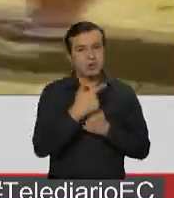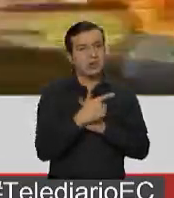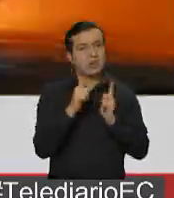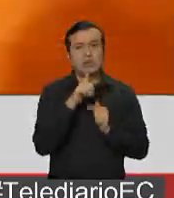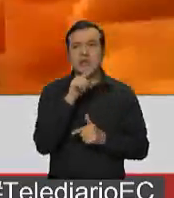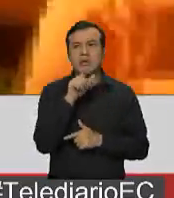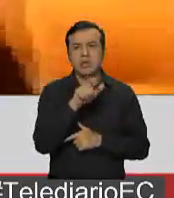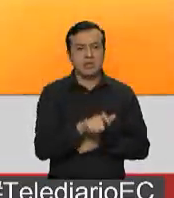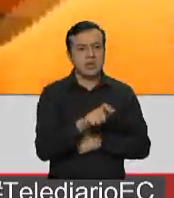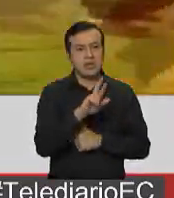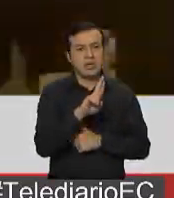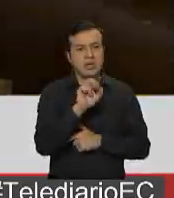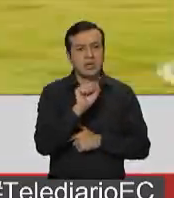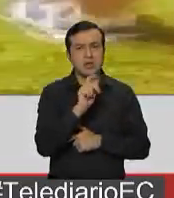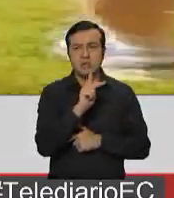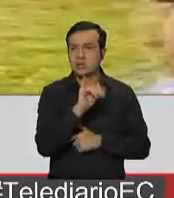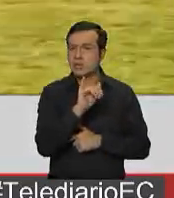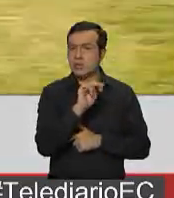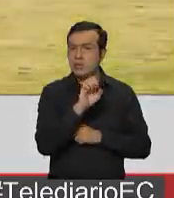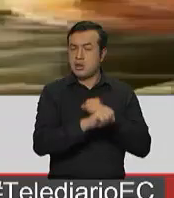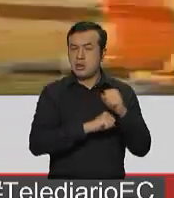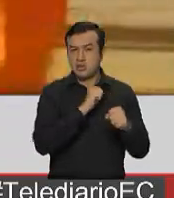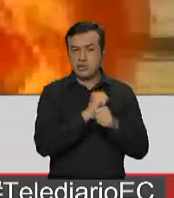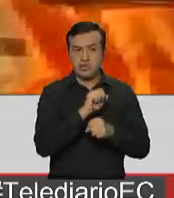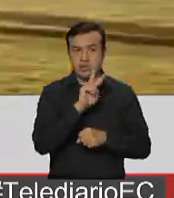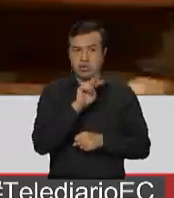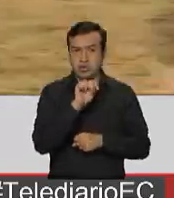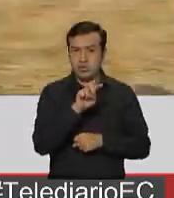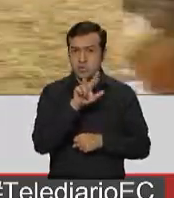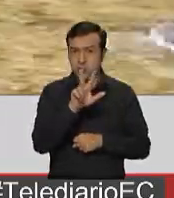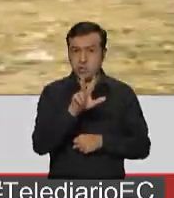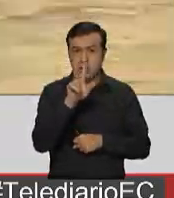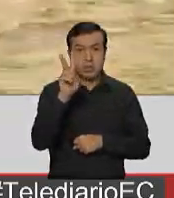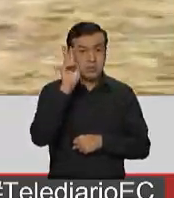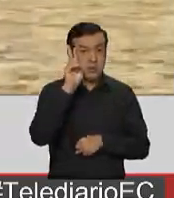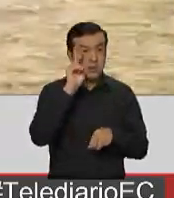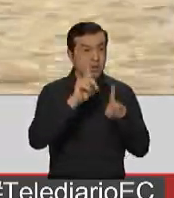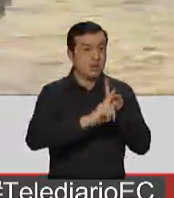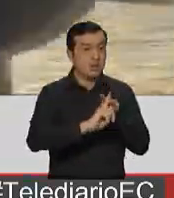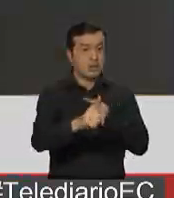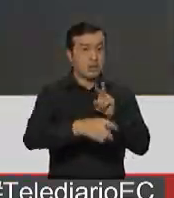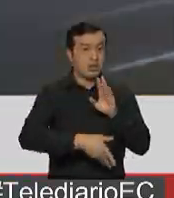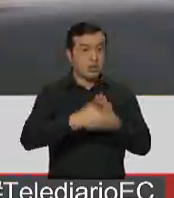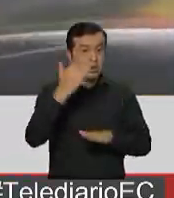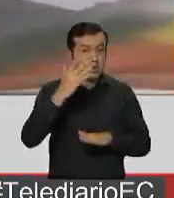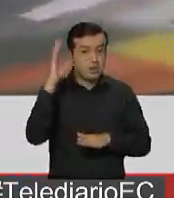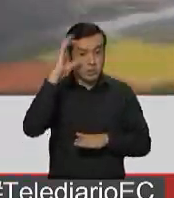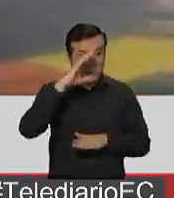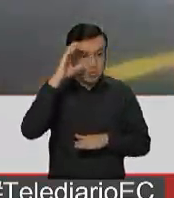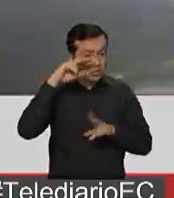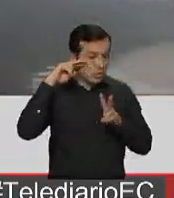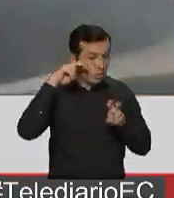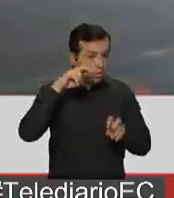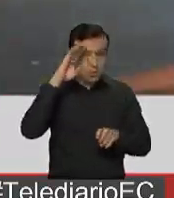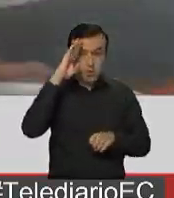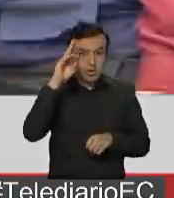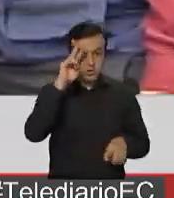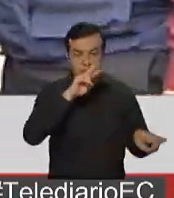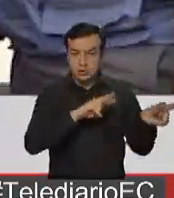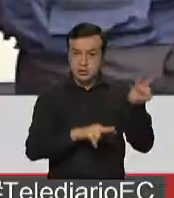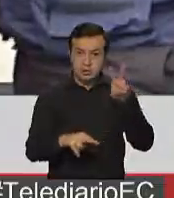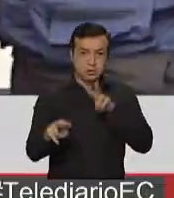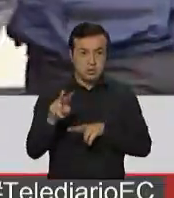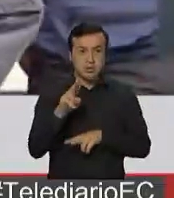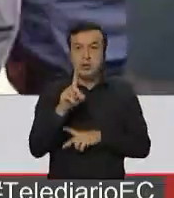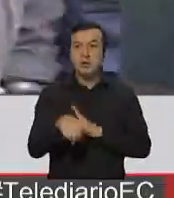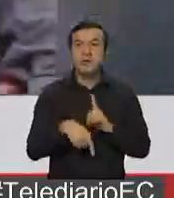alias Rasquiña es que en 2013 escapó de la cárcel La Roca y fue intensamente buscado e investigado por la policía. A